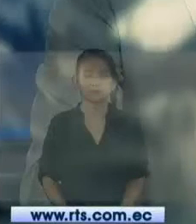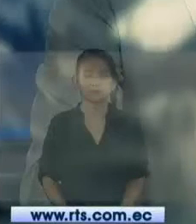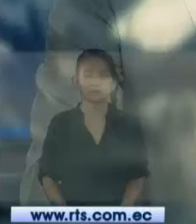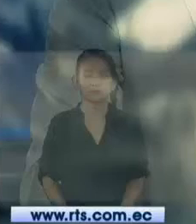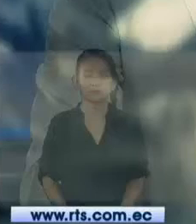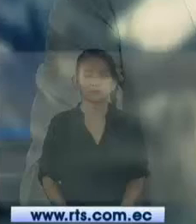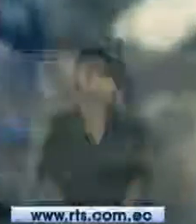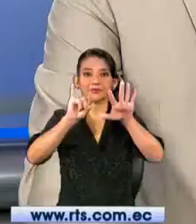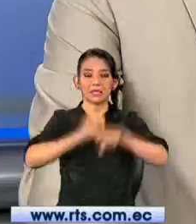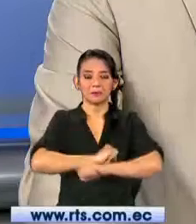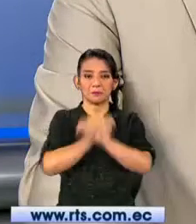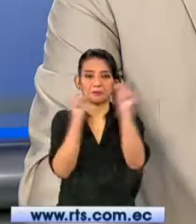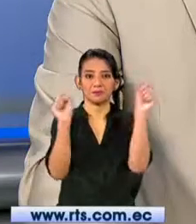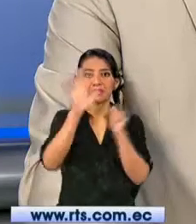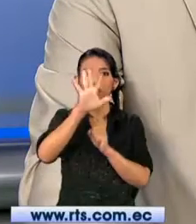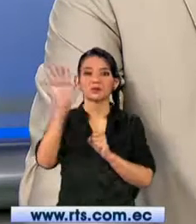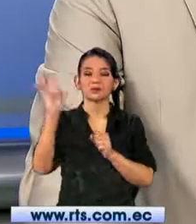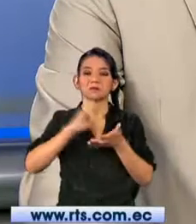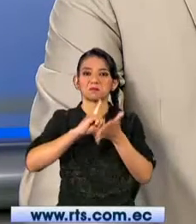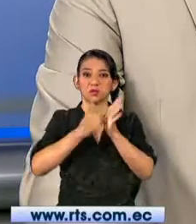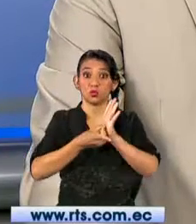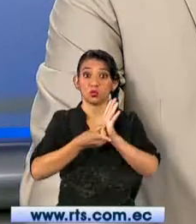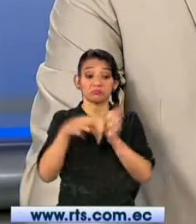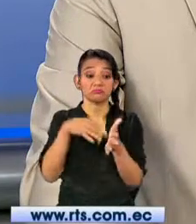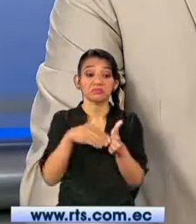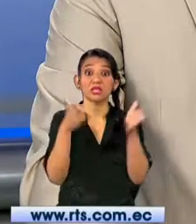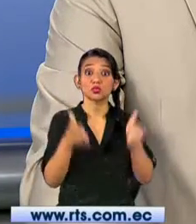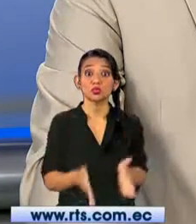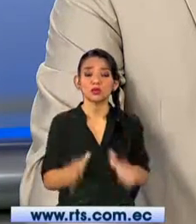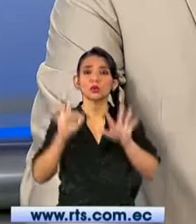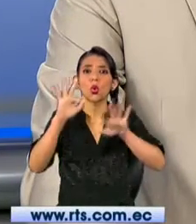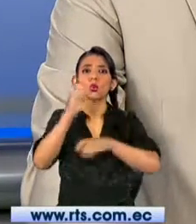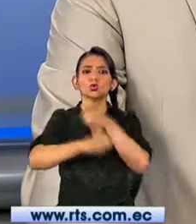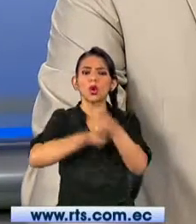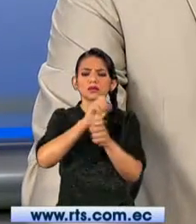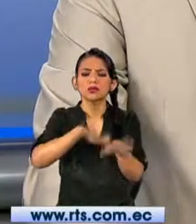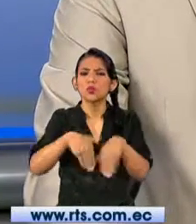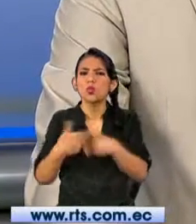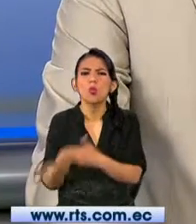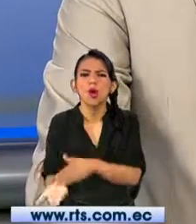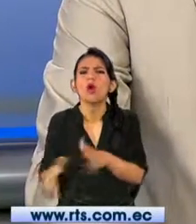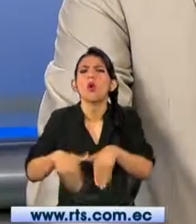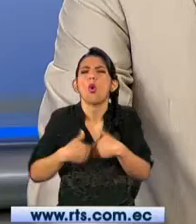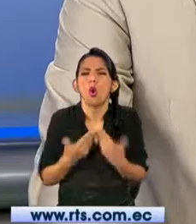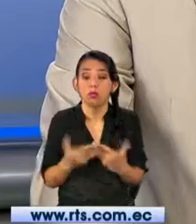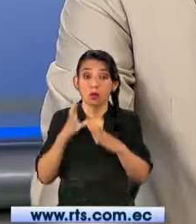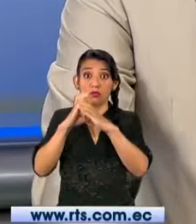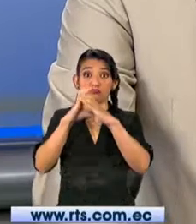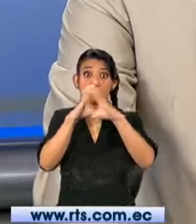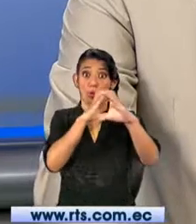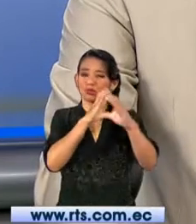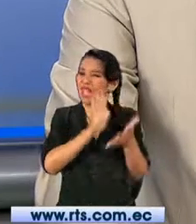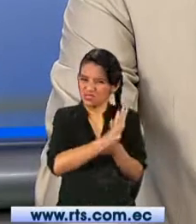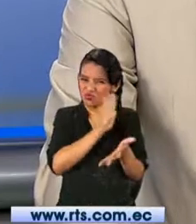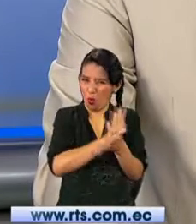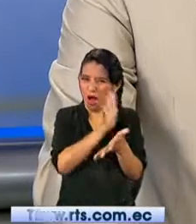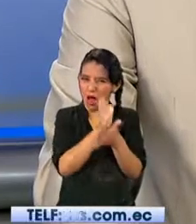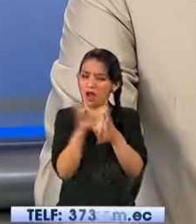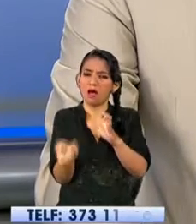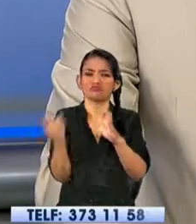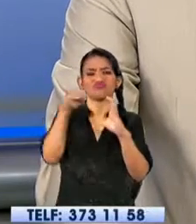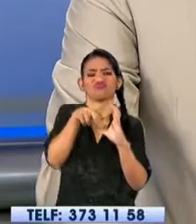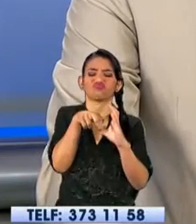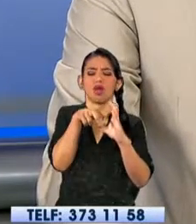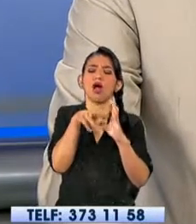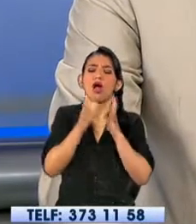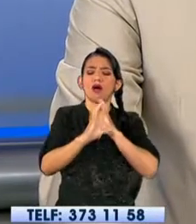Seis de la mañana con 57 minutos. Un estudiante de 8 años de edad murió al ser atropellado por un bus que servía como transporte escolar. Al